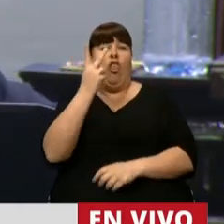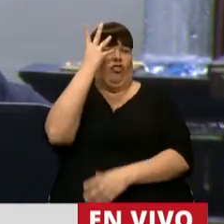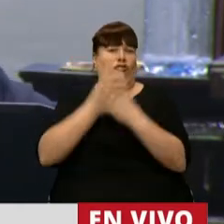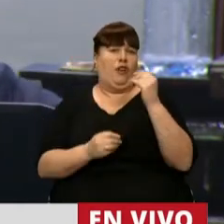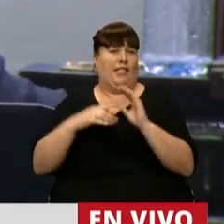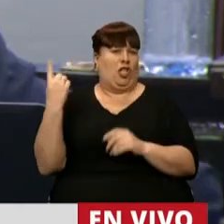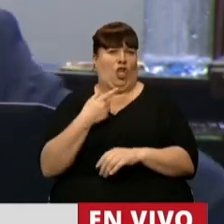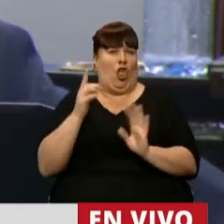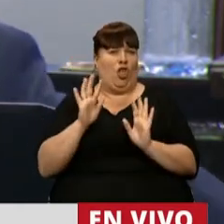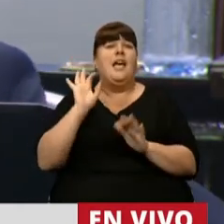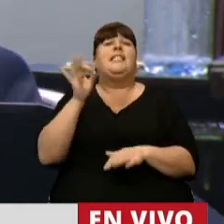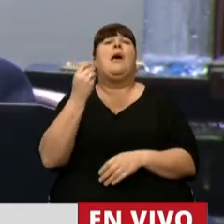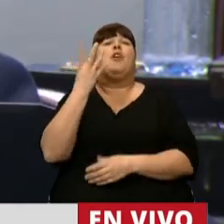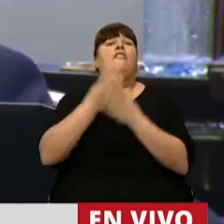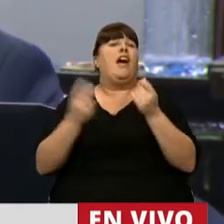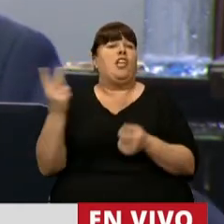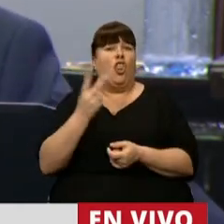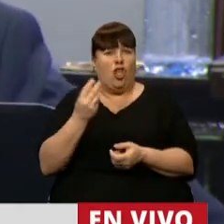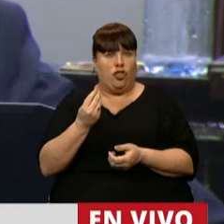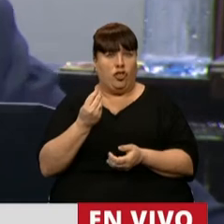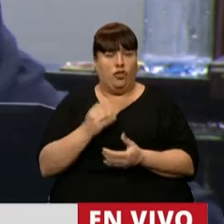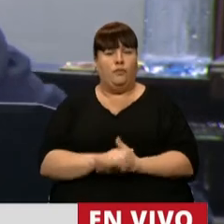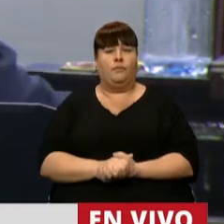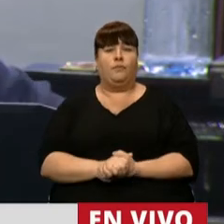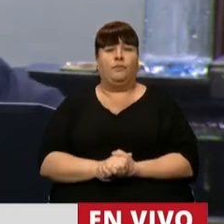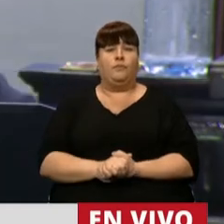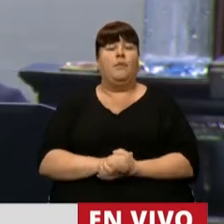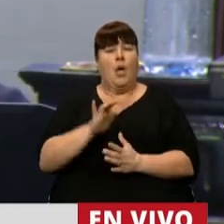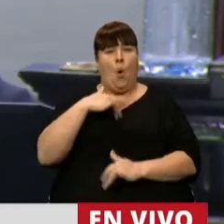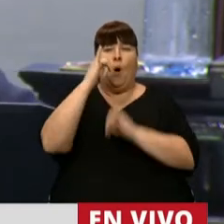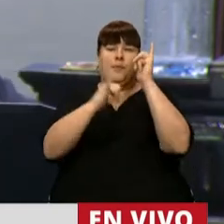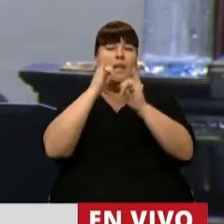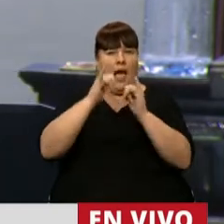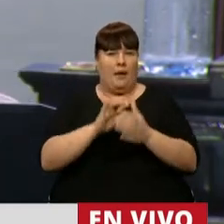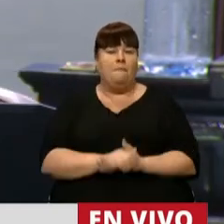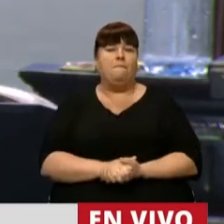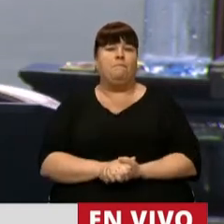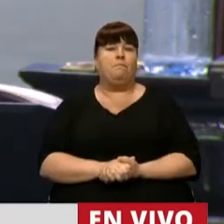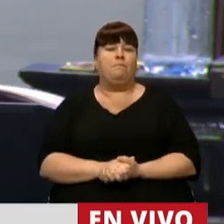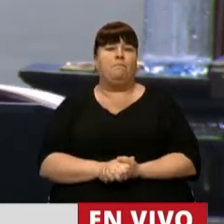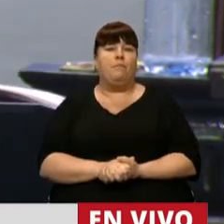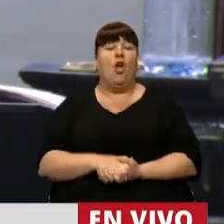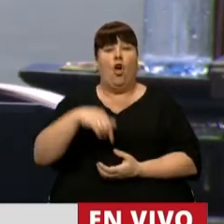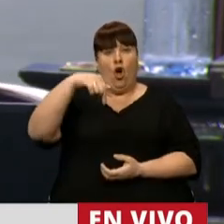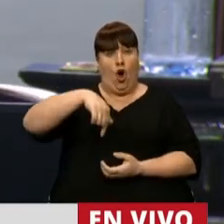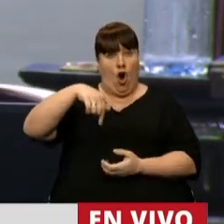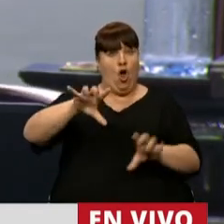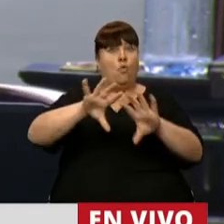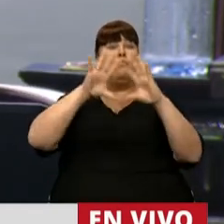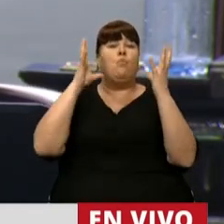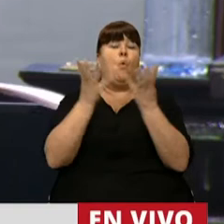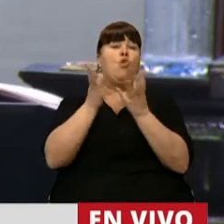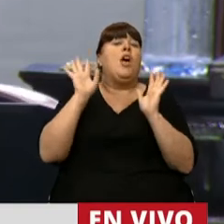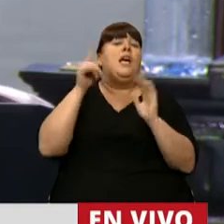ambas. ¿Y sabe por qué fallamos en ambas? Déjeme que le dé unos datos. Hoy en el mundo,